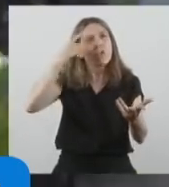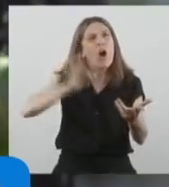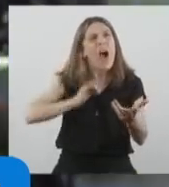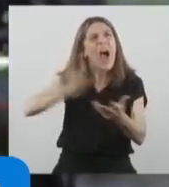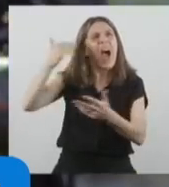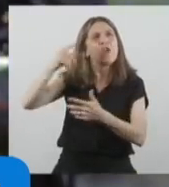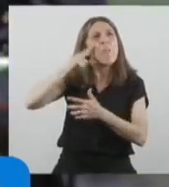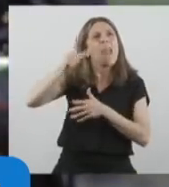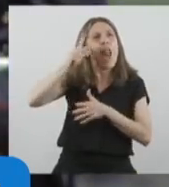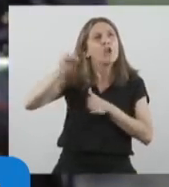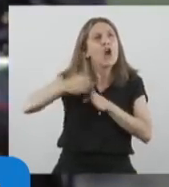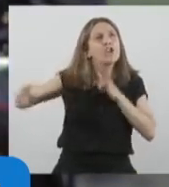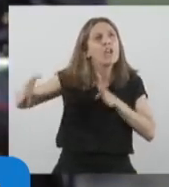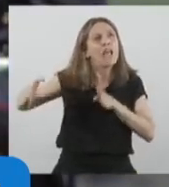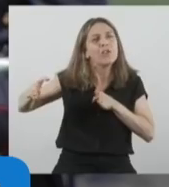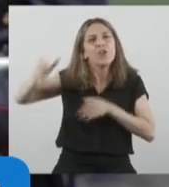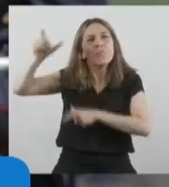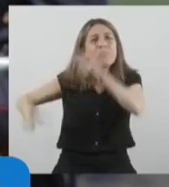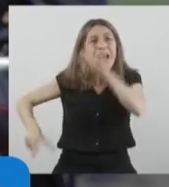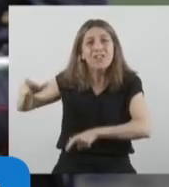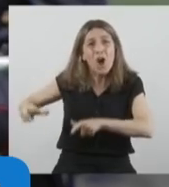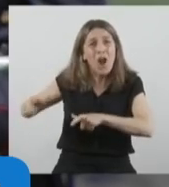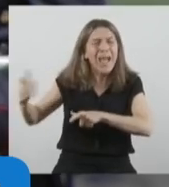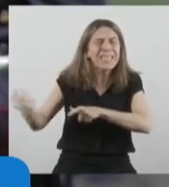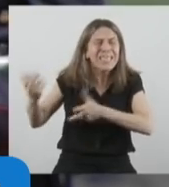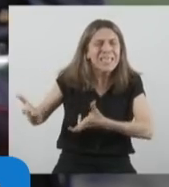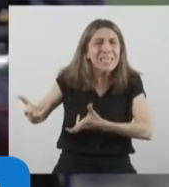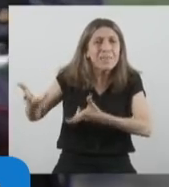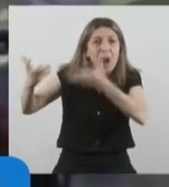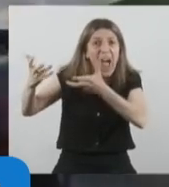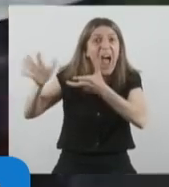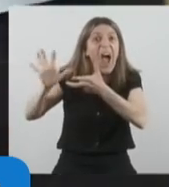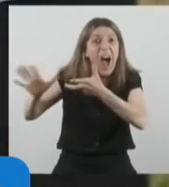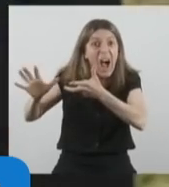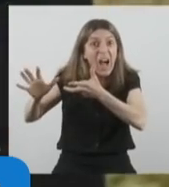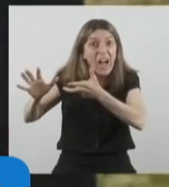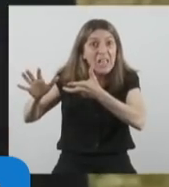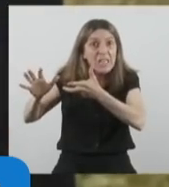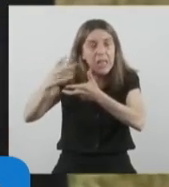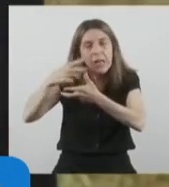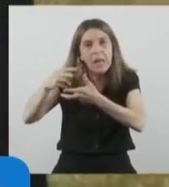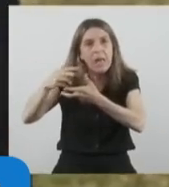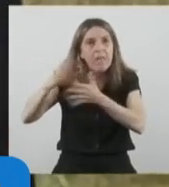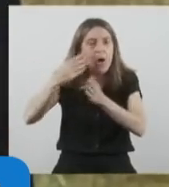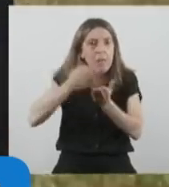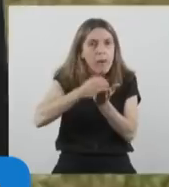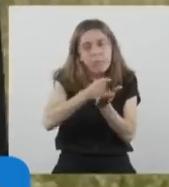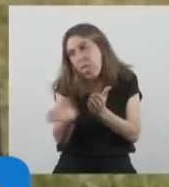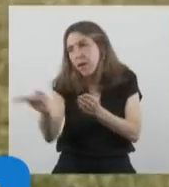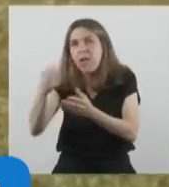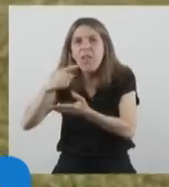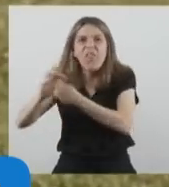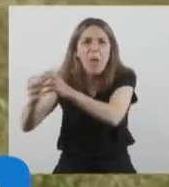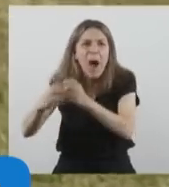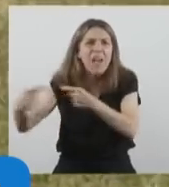1800 no tenían que enfrentar esa adversidad que es luchar contra la